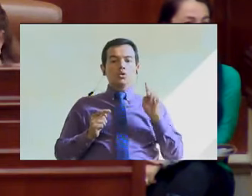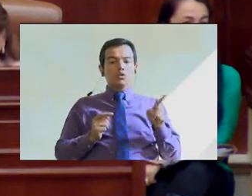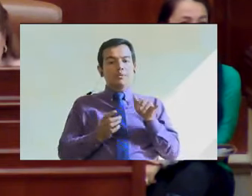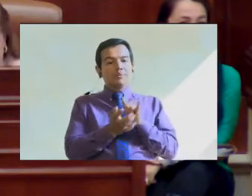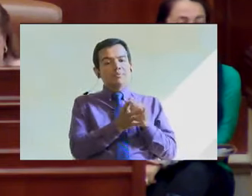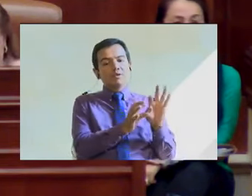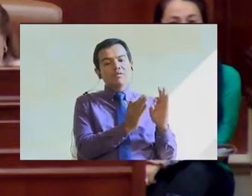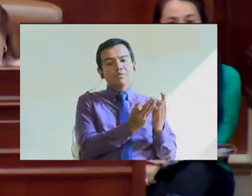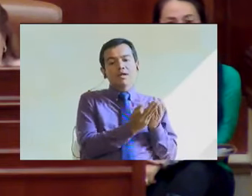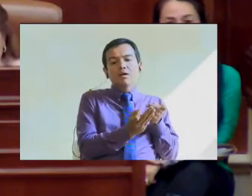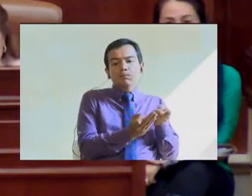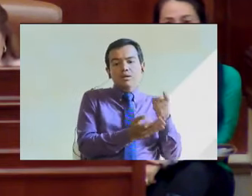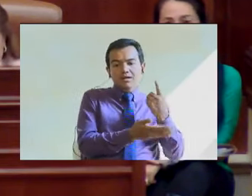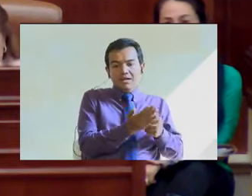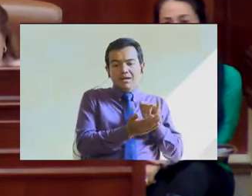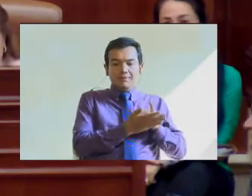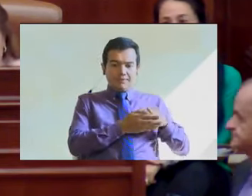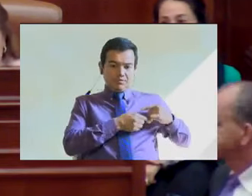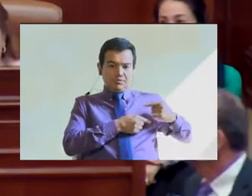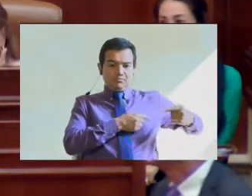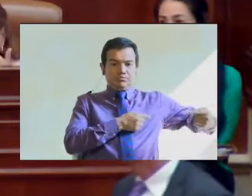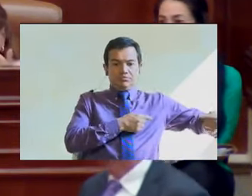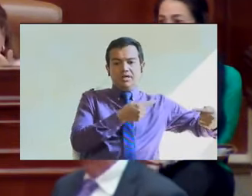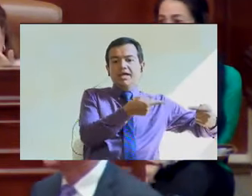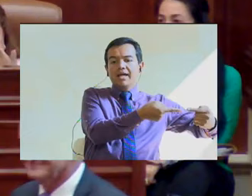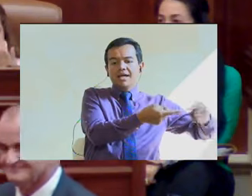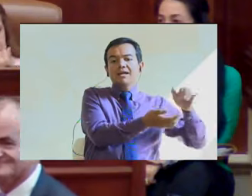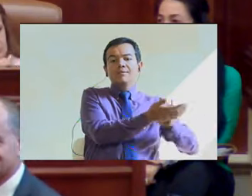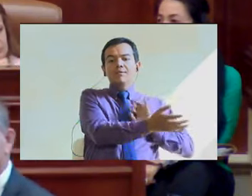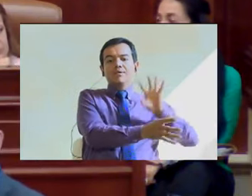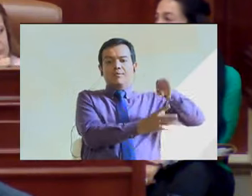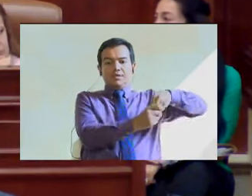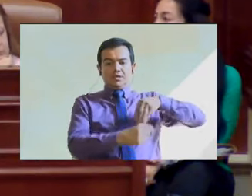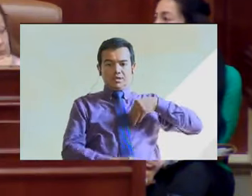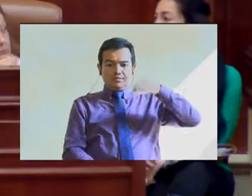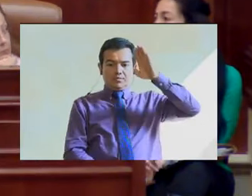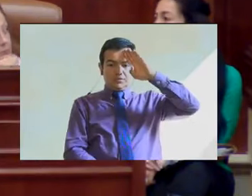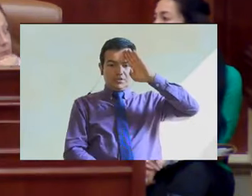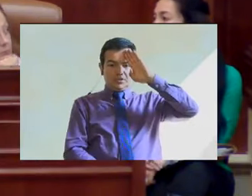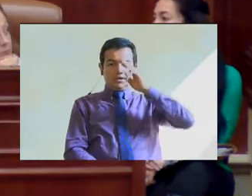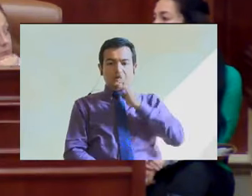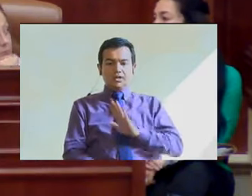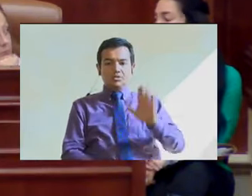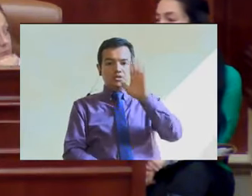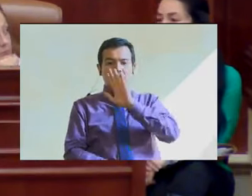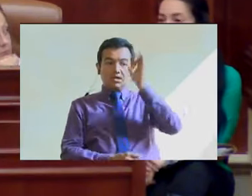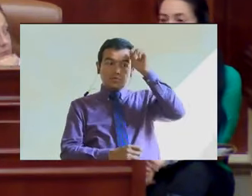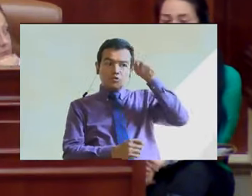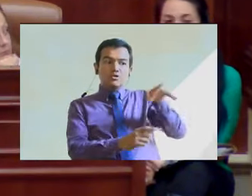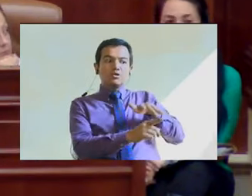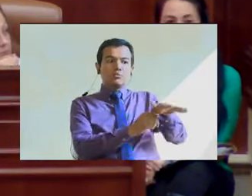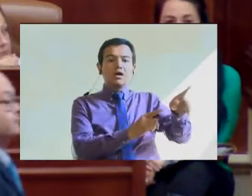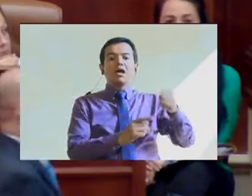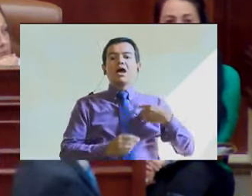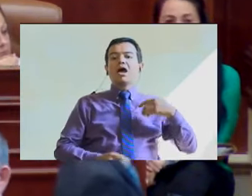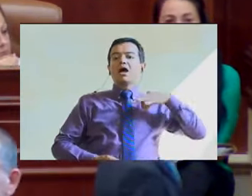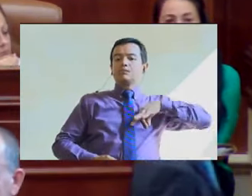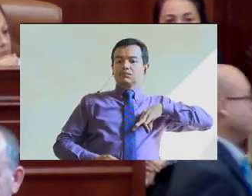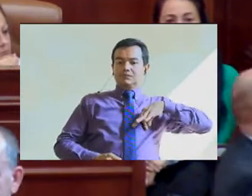familiares en cuarto grado de consanguineidad que son miembros de la Policía Nacional y se y podrían verse beneficiados con ese